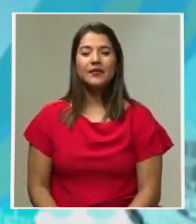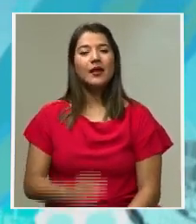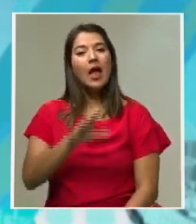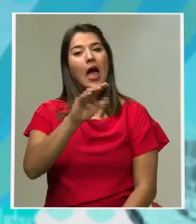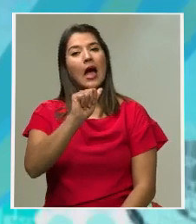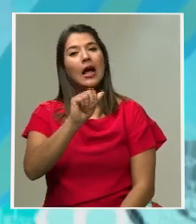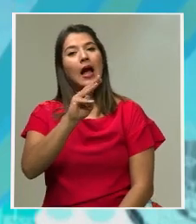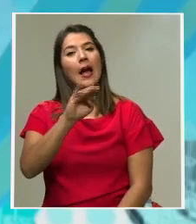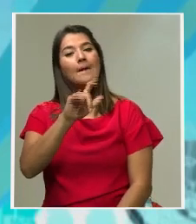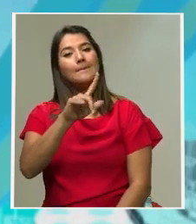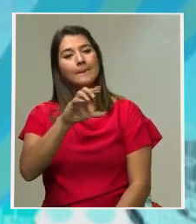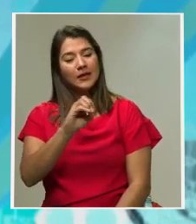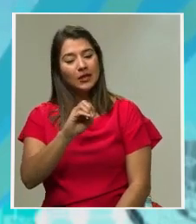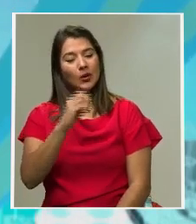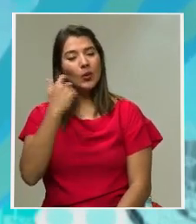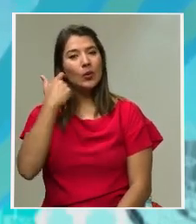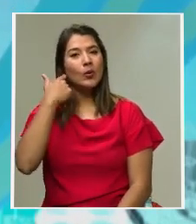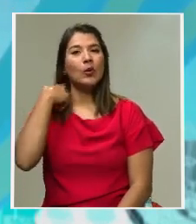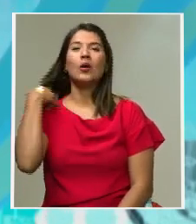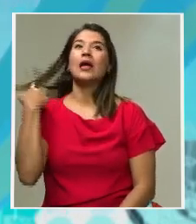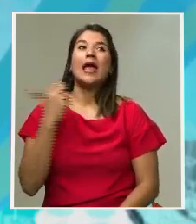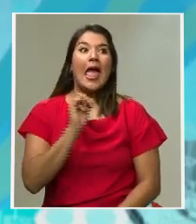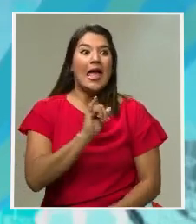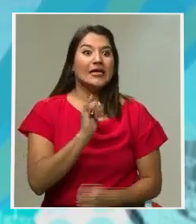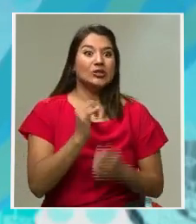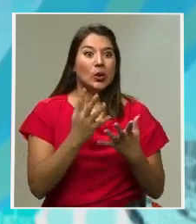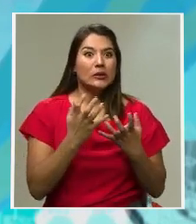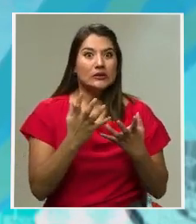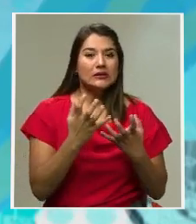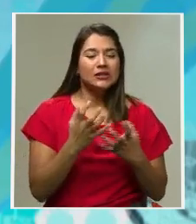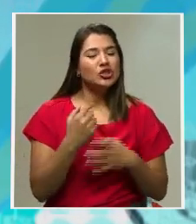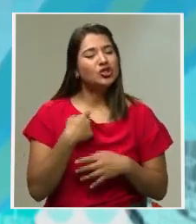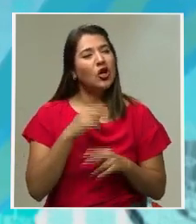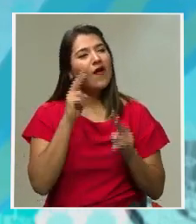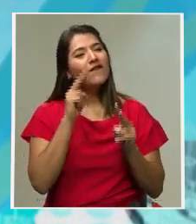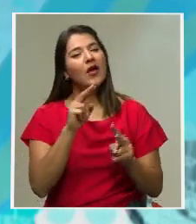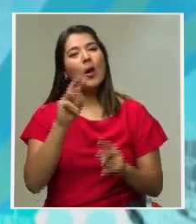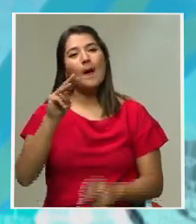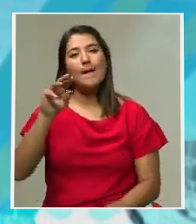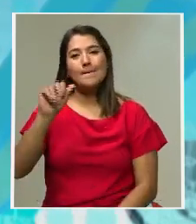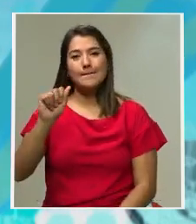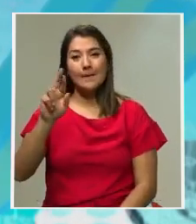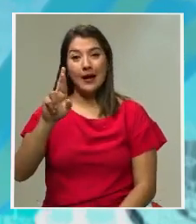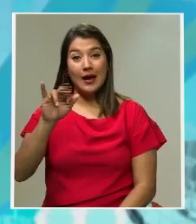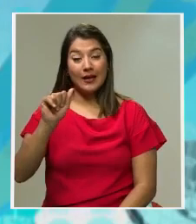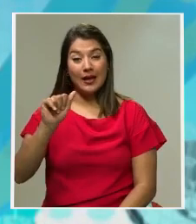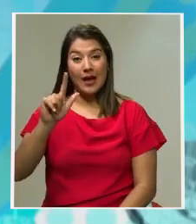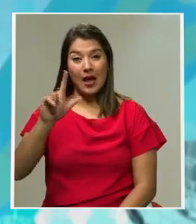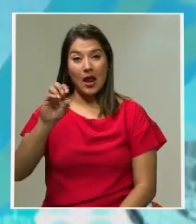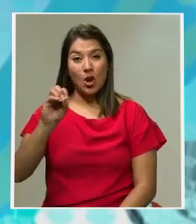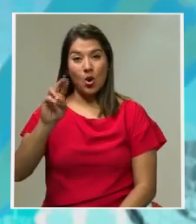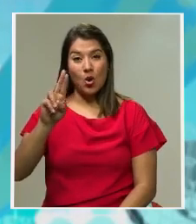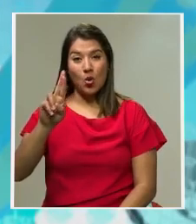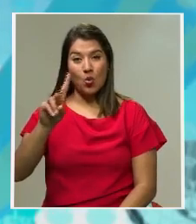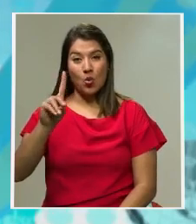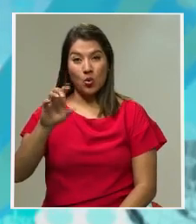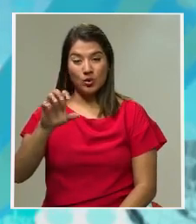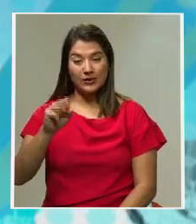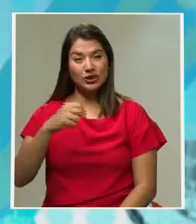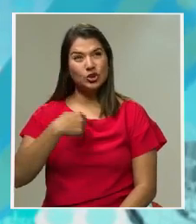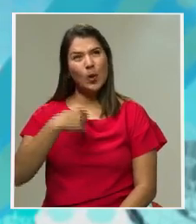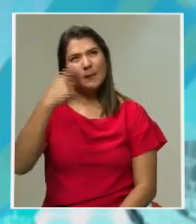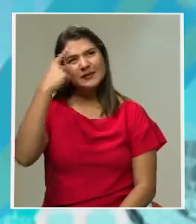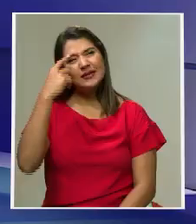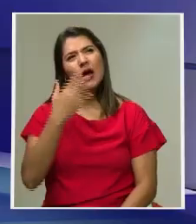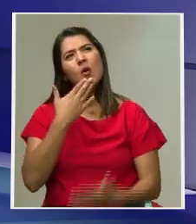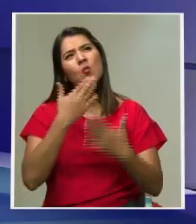Camilo, la componente adictiva. Yo ahora escuchaba a María Lourdes y pensaba, bueno, en realidad esto del